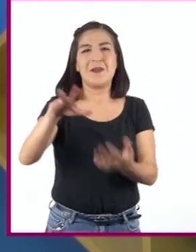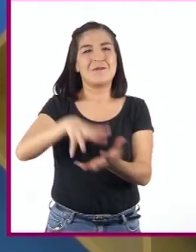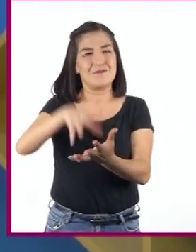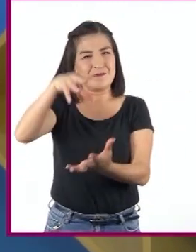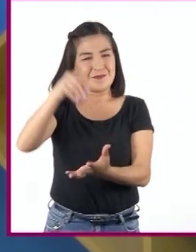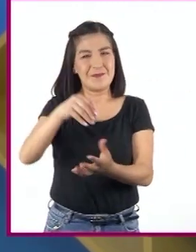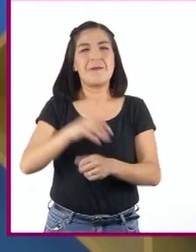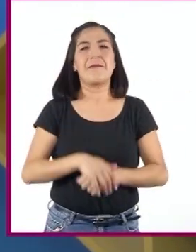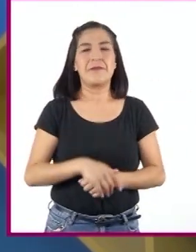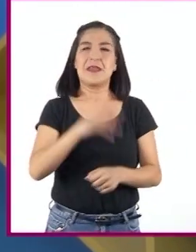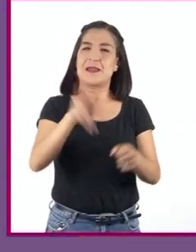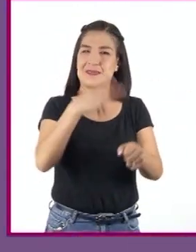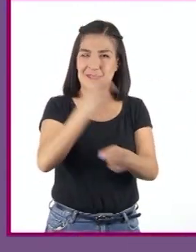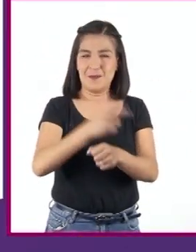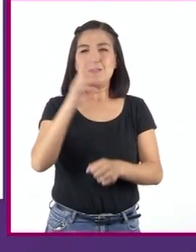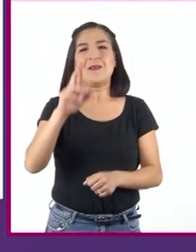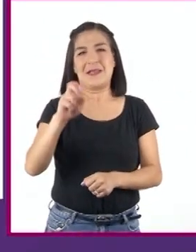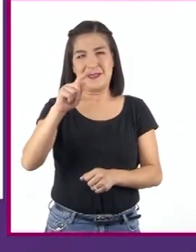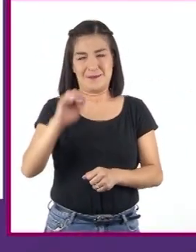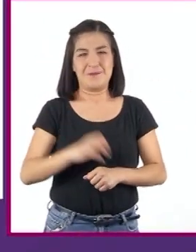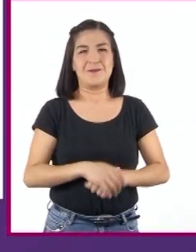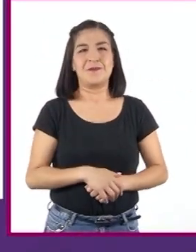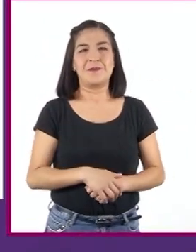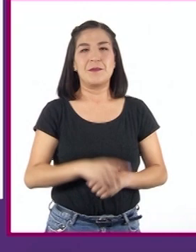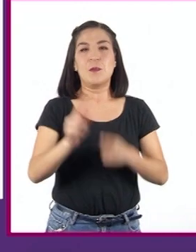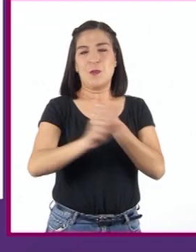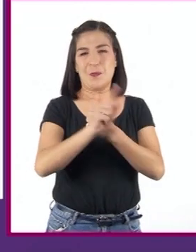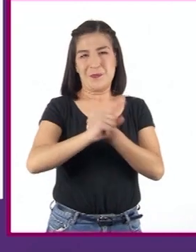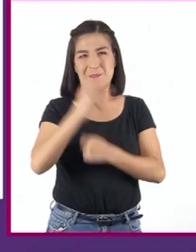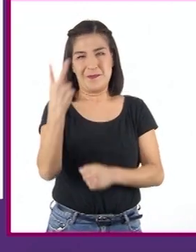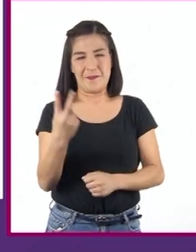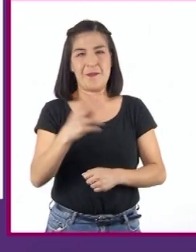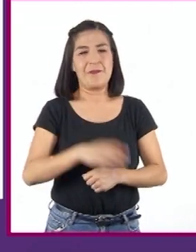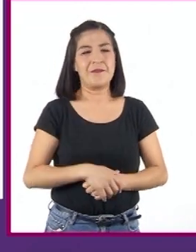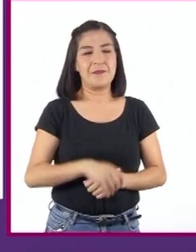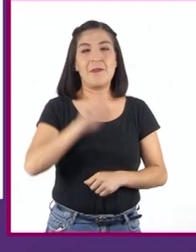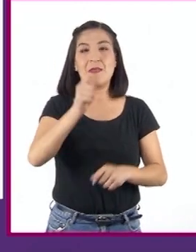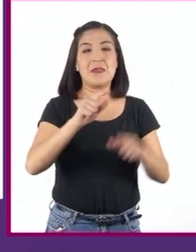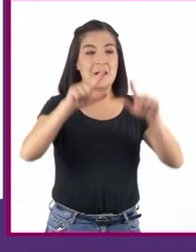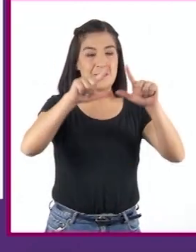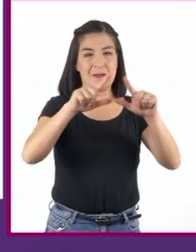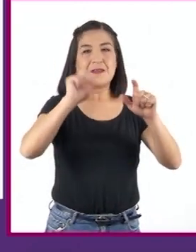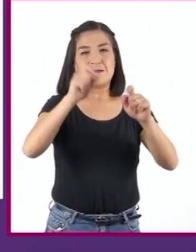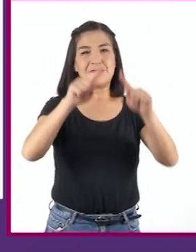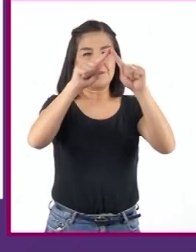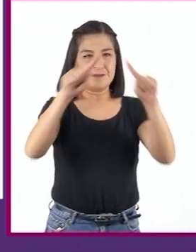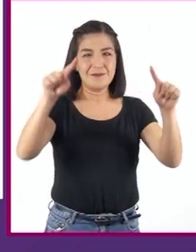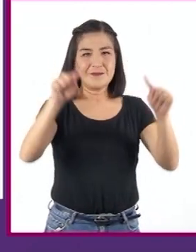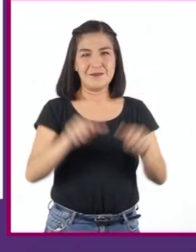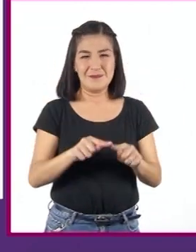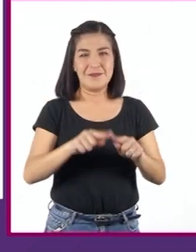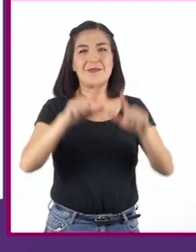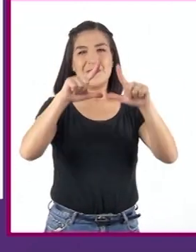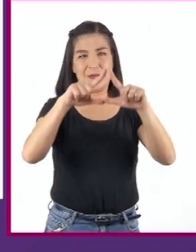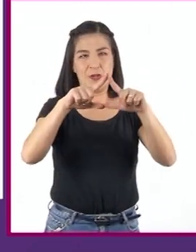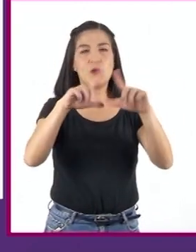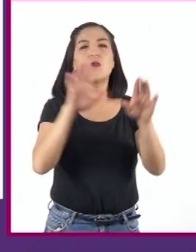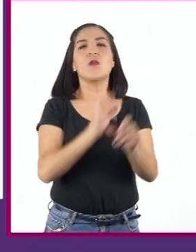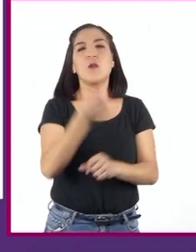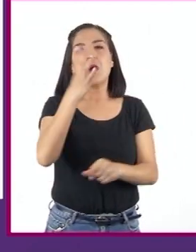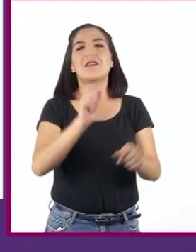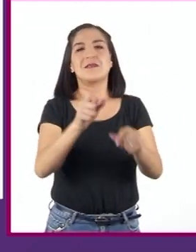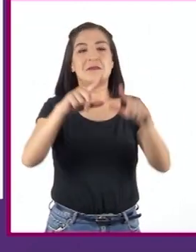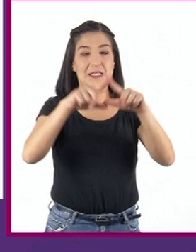vamos a nuestro segundo desafío. Problema 2. El perímetro de un rombo es de 60 centímetros y una de